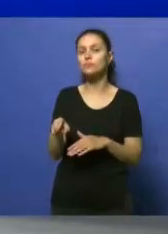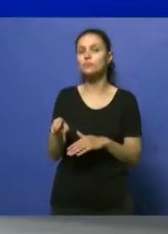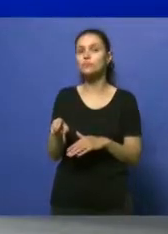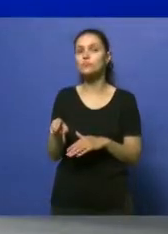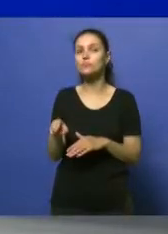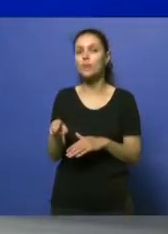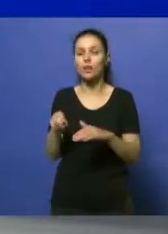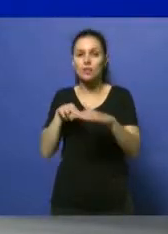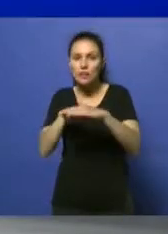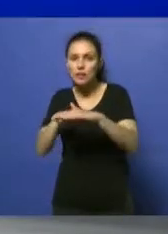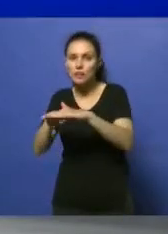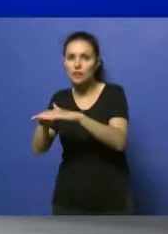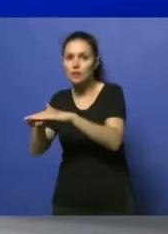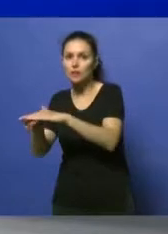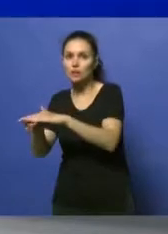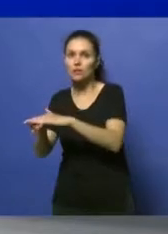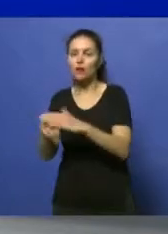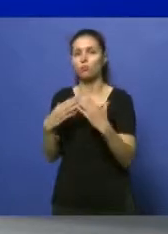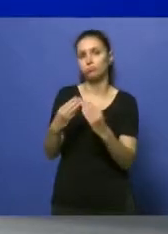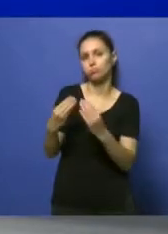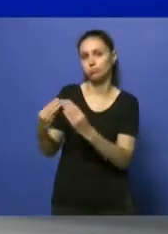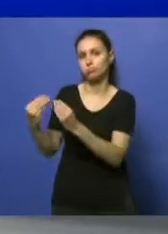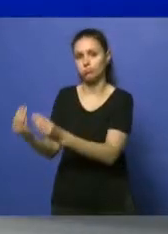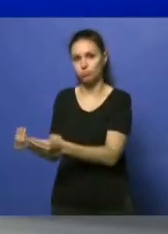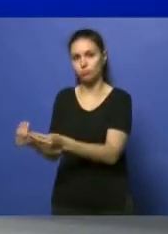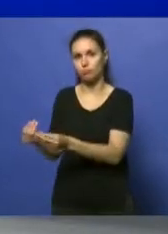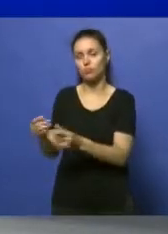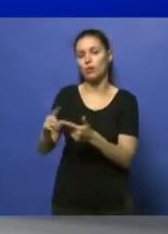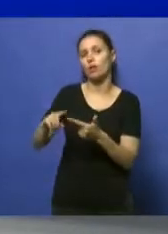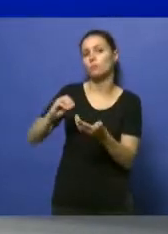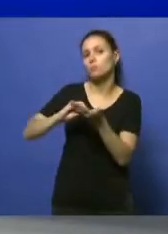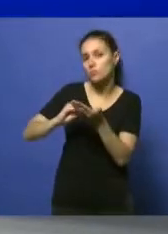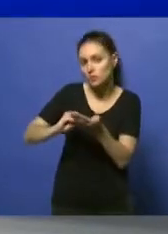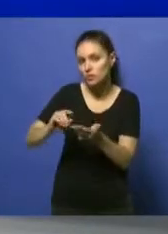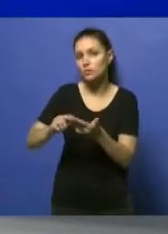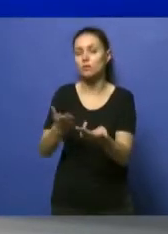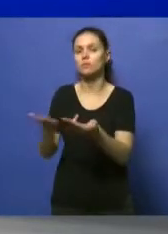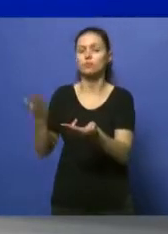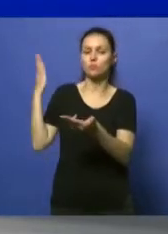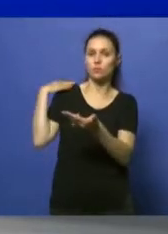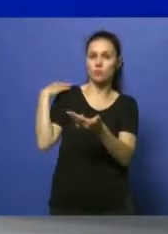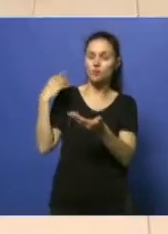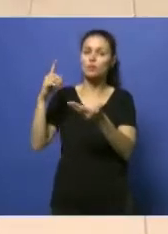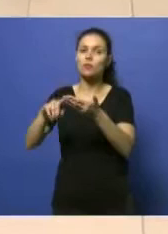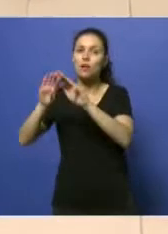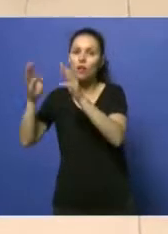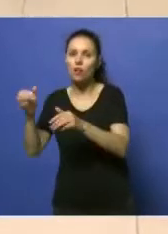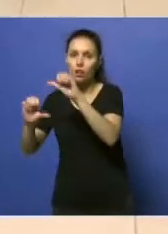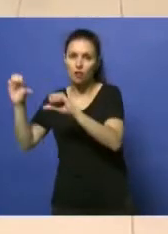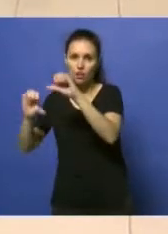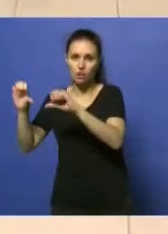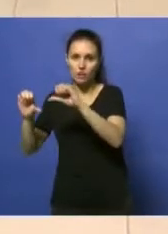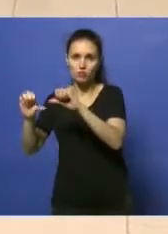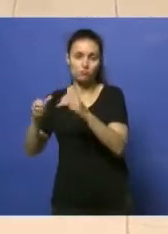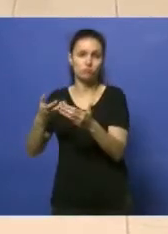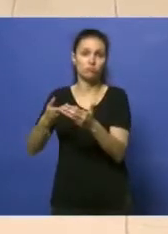los internados. Después de eso sigue la parte administrativa, servicios generales y laboratorio. Hoy son las áreas y